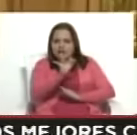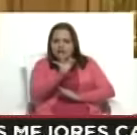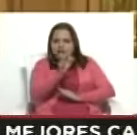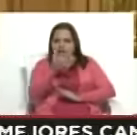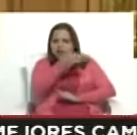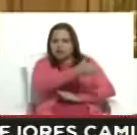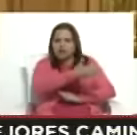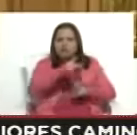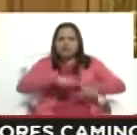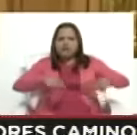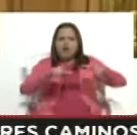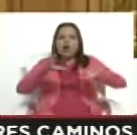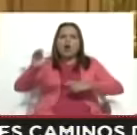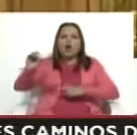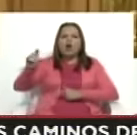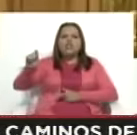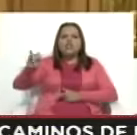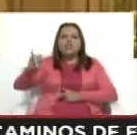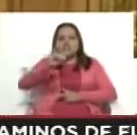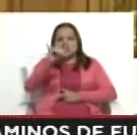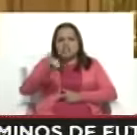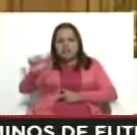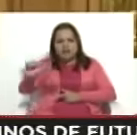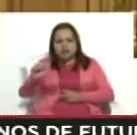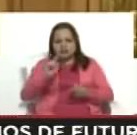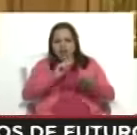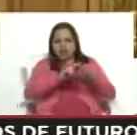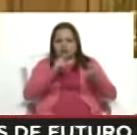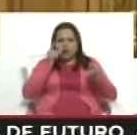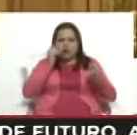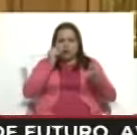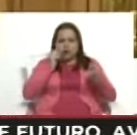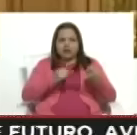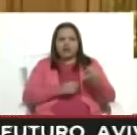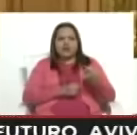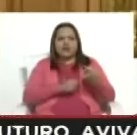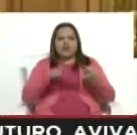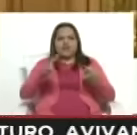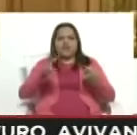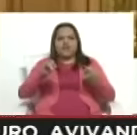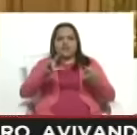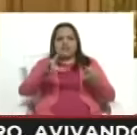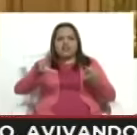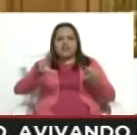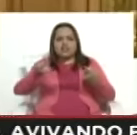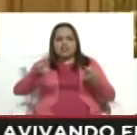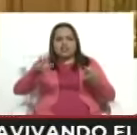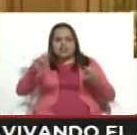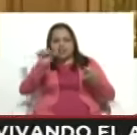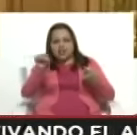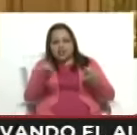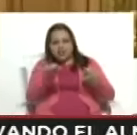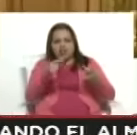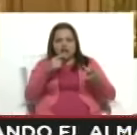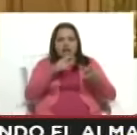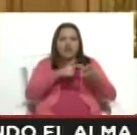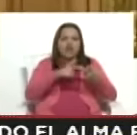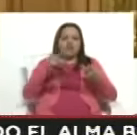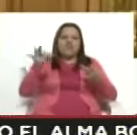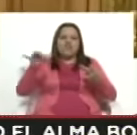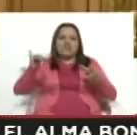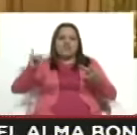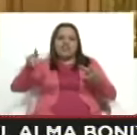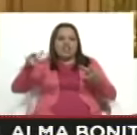para Cotiza. Villegas Solarte, Rojas Figueroa, Alcides Rondón, Luis Mota y mi